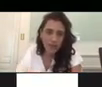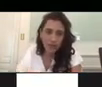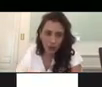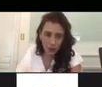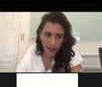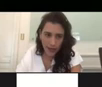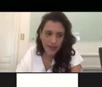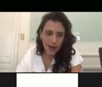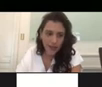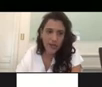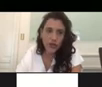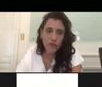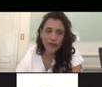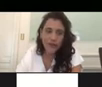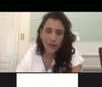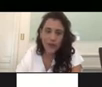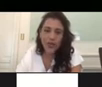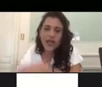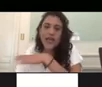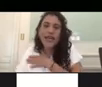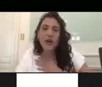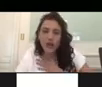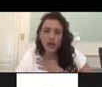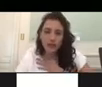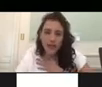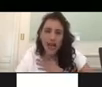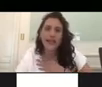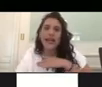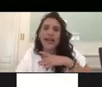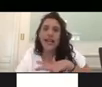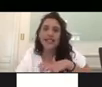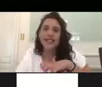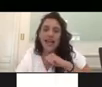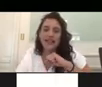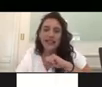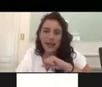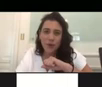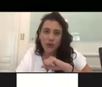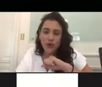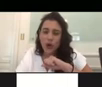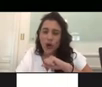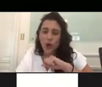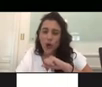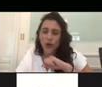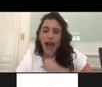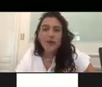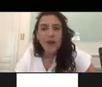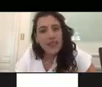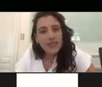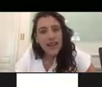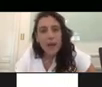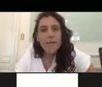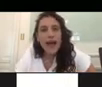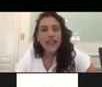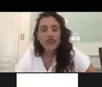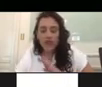traveltradevisitusa.mx. Ahorita se los compartimos. Y lo que los quiero invitar es que tenemos un iPad para